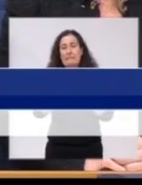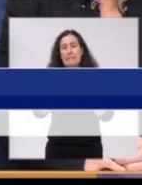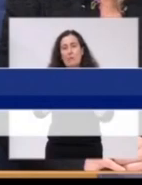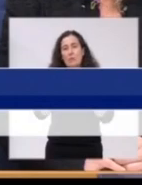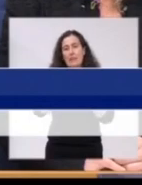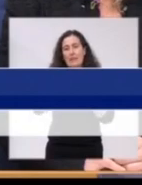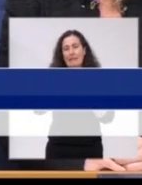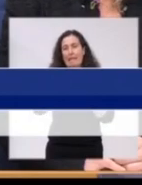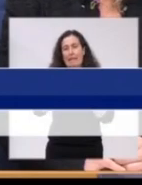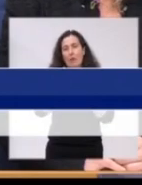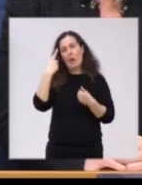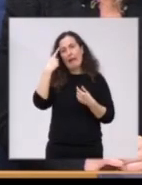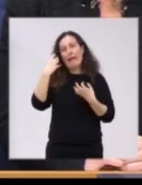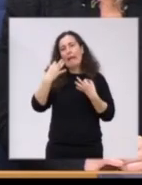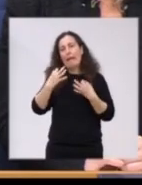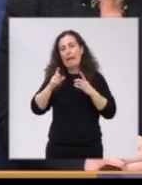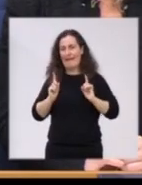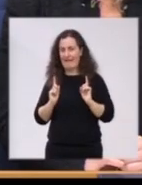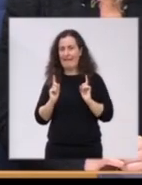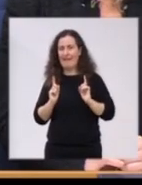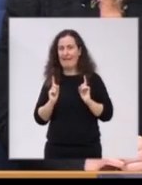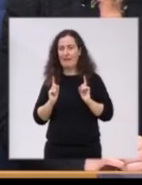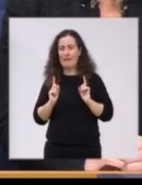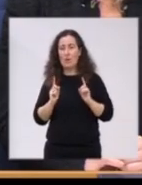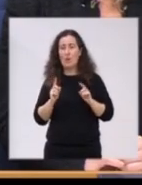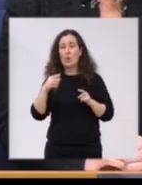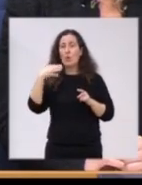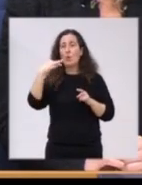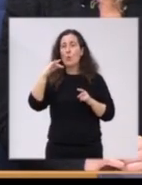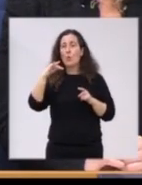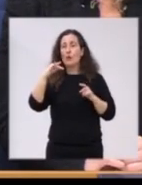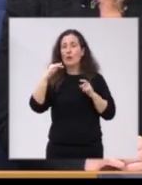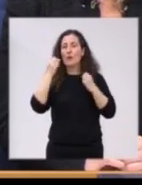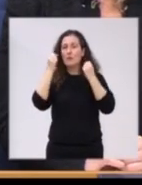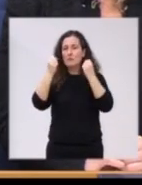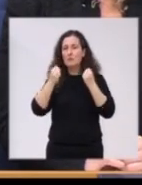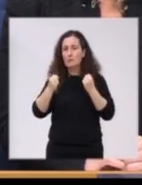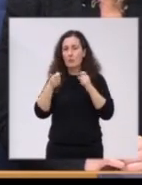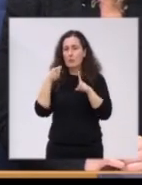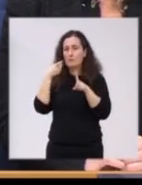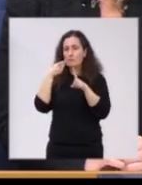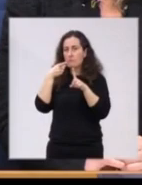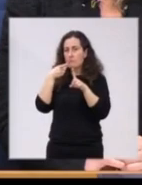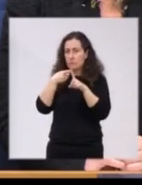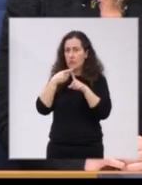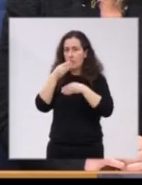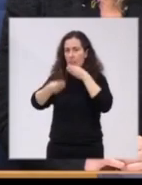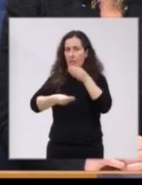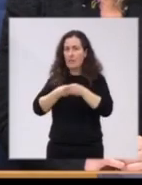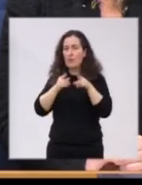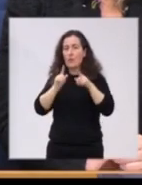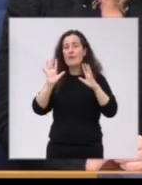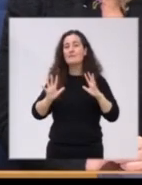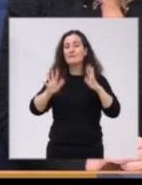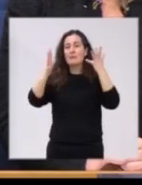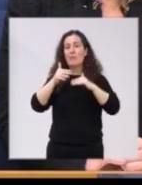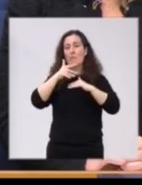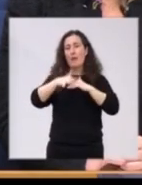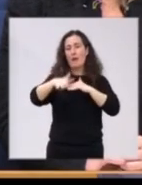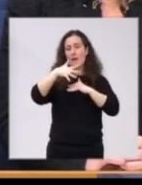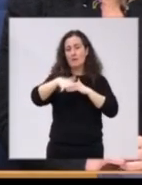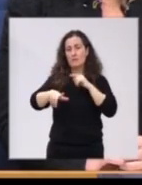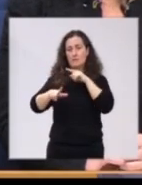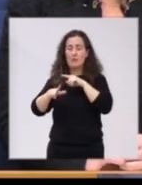que la institución, la única institución encargada de hacerlo, como saben, es Salvamento Marítimo, dependiente del Ministerio